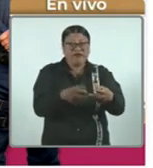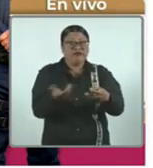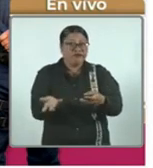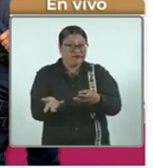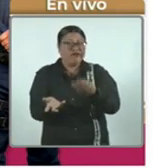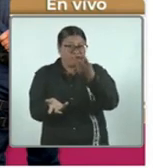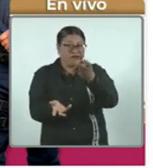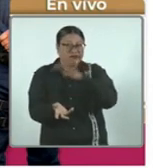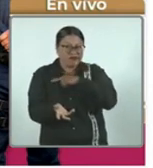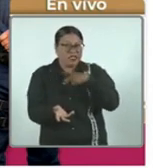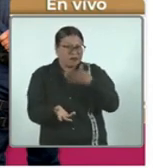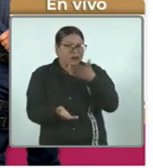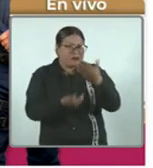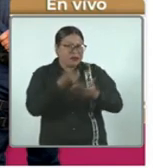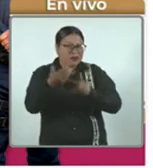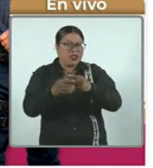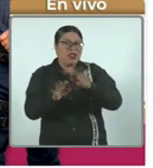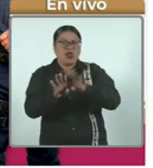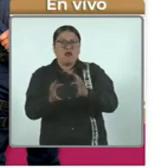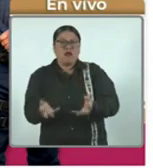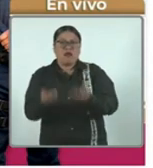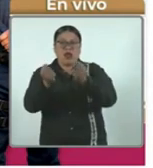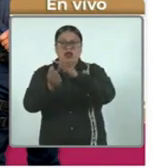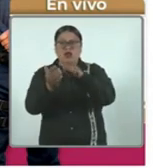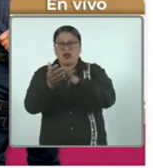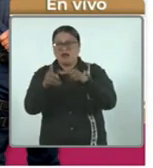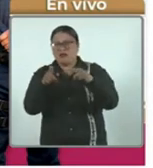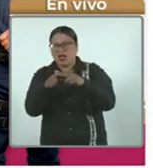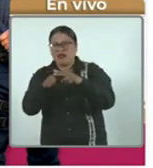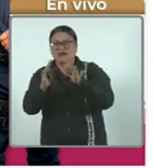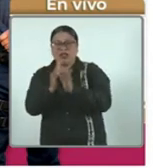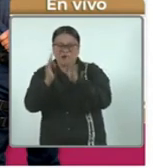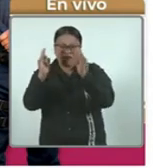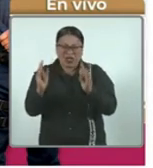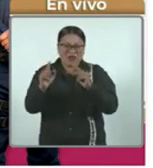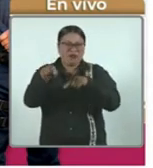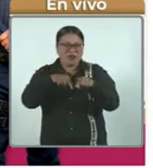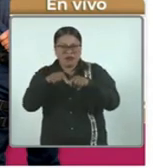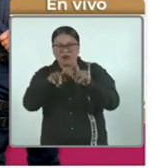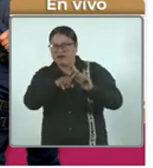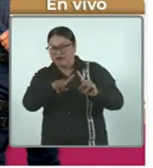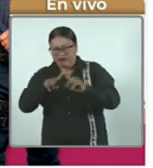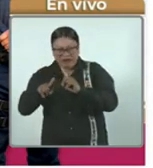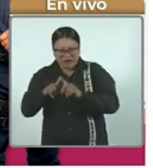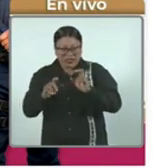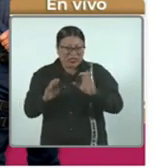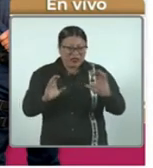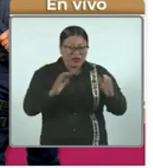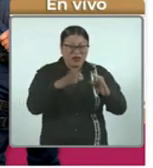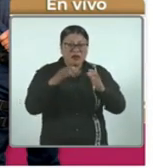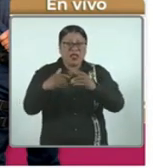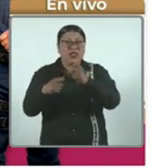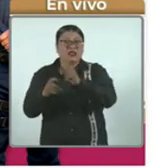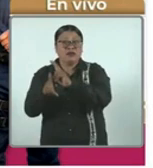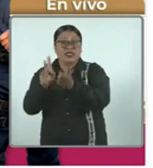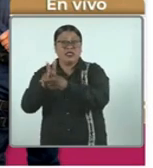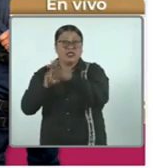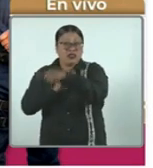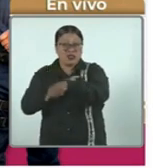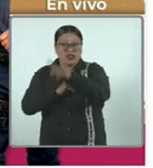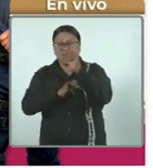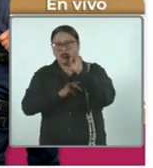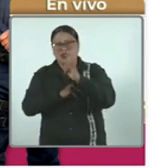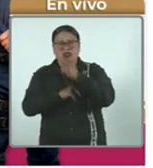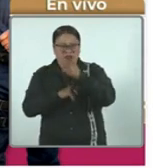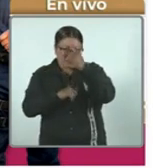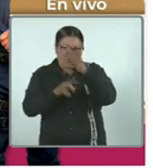la verdad, avanzando en el rescate de espacios públicos. Participa la gente, se hace el comité de vecinos y vecinas por la